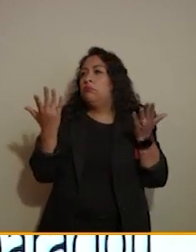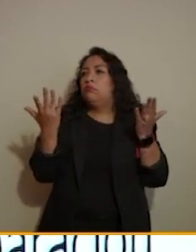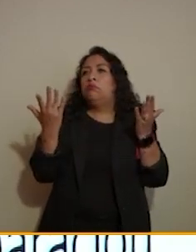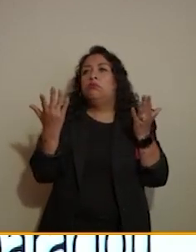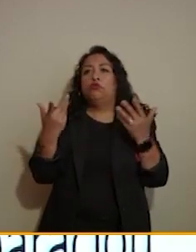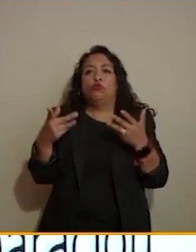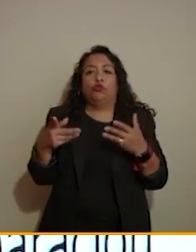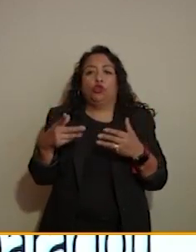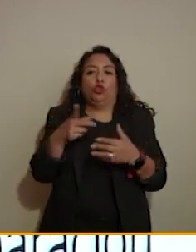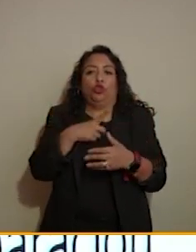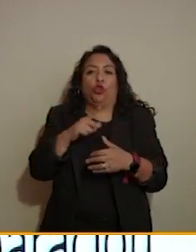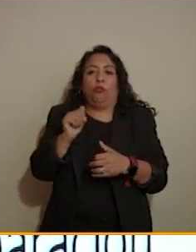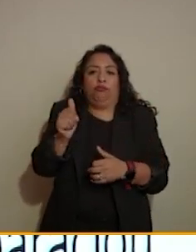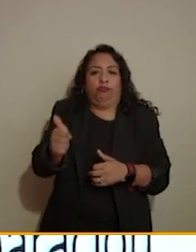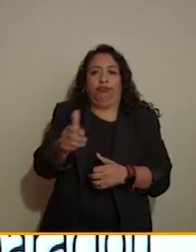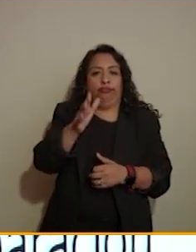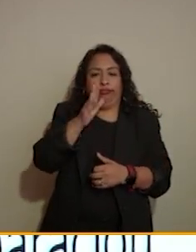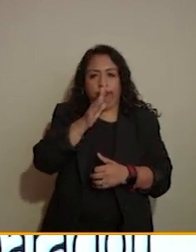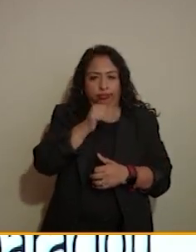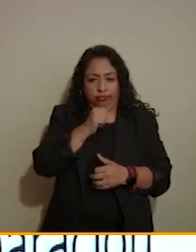vida propia.